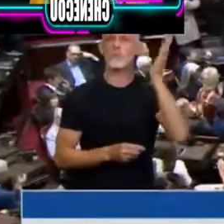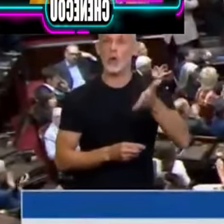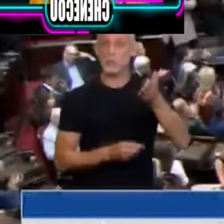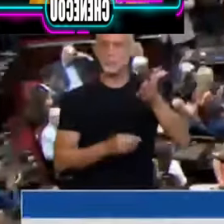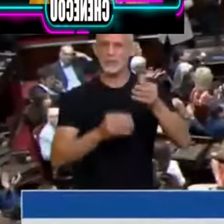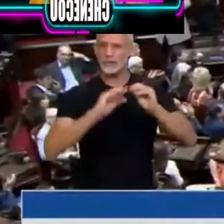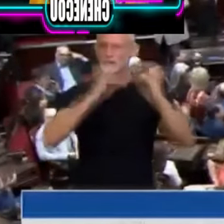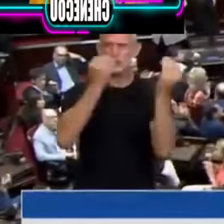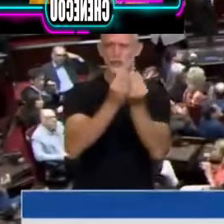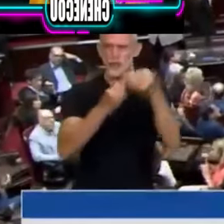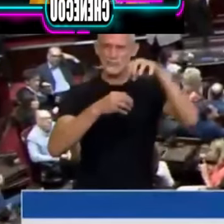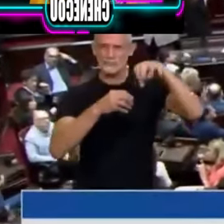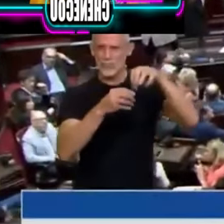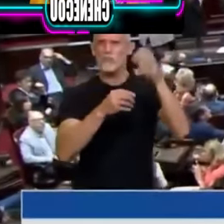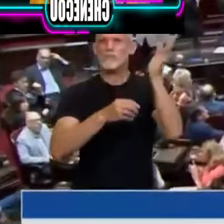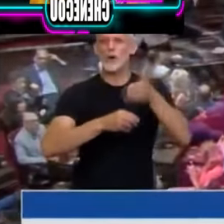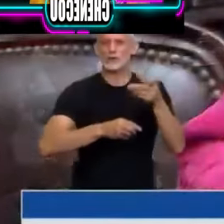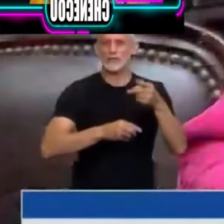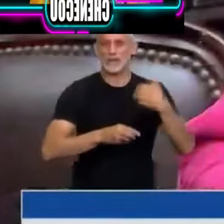44,35% del total